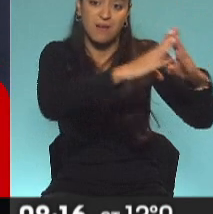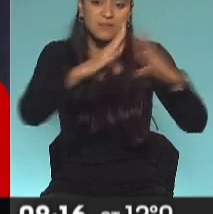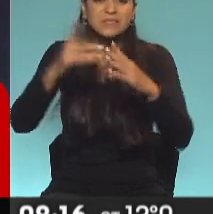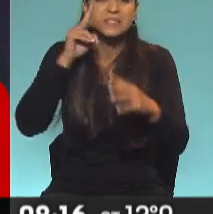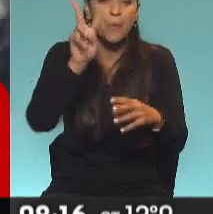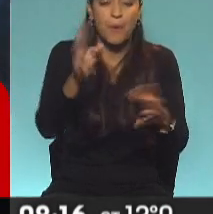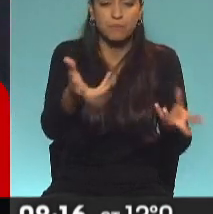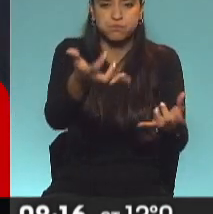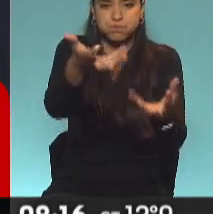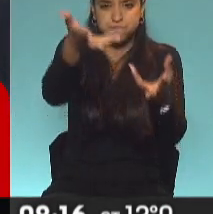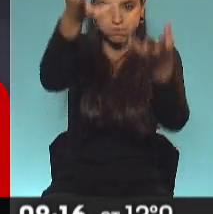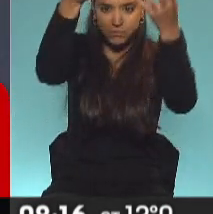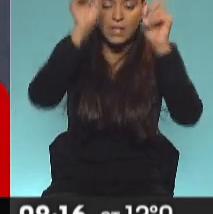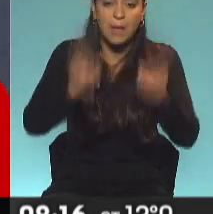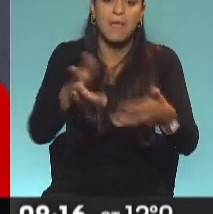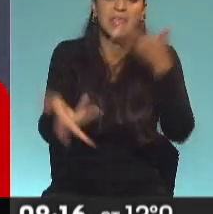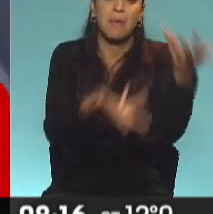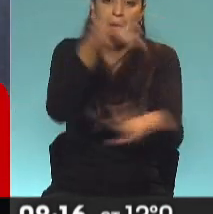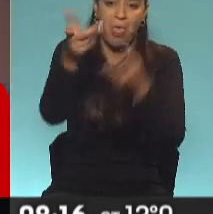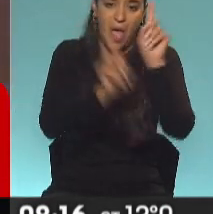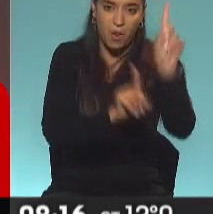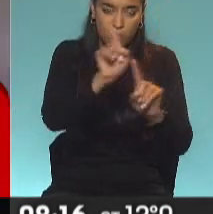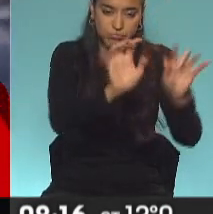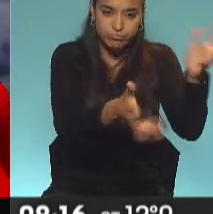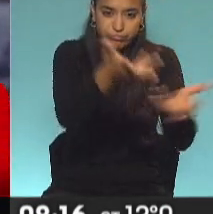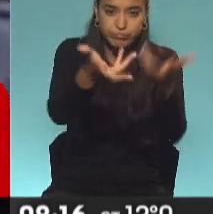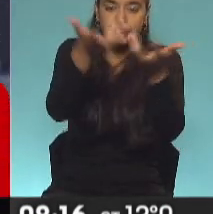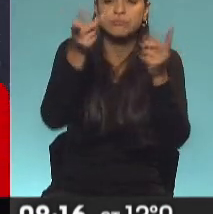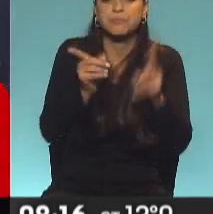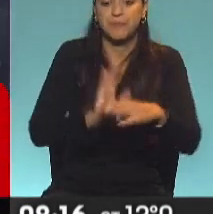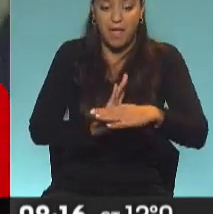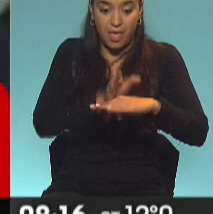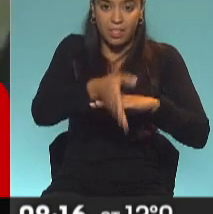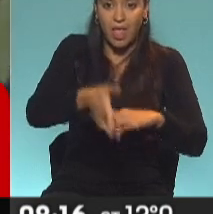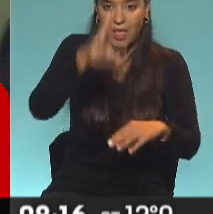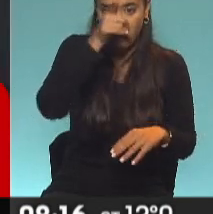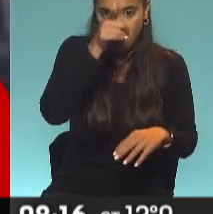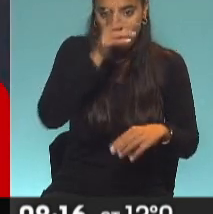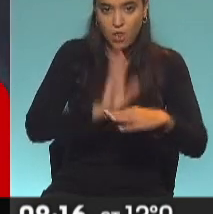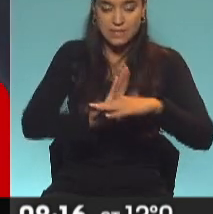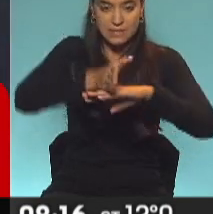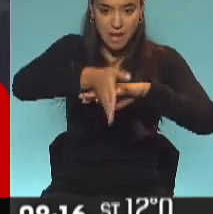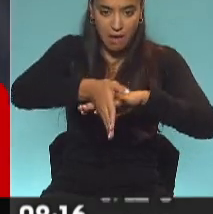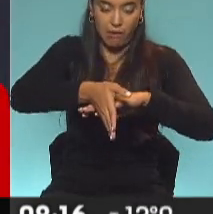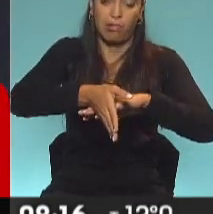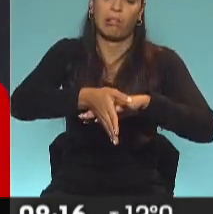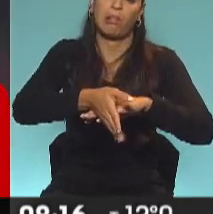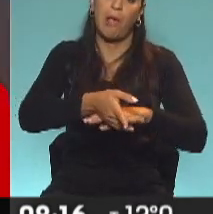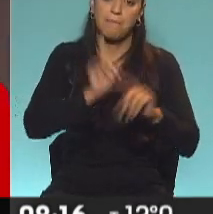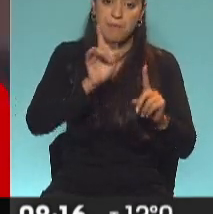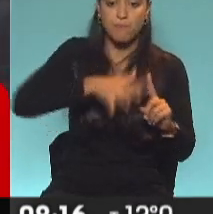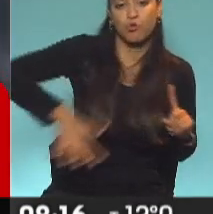humo detrás, estaban siendo también quemadas en el marco de lo que fue el ingreso de los efectivos de la policía